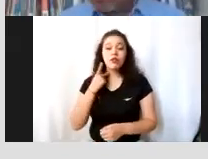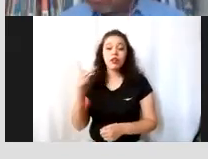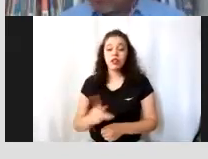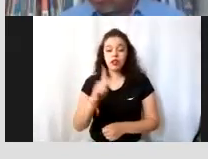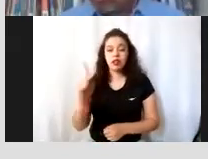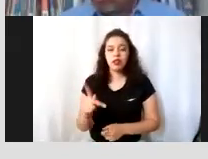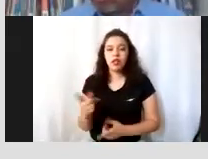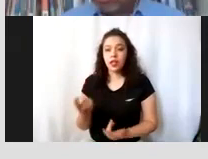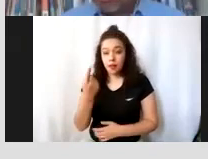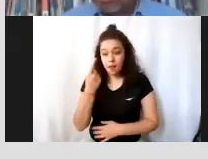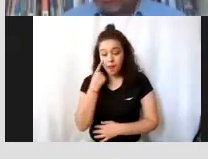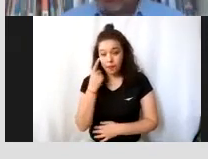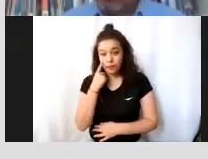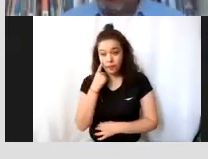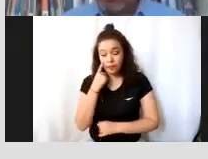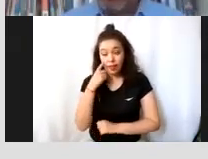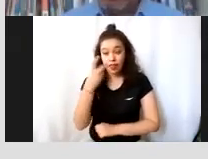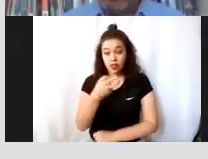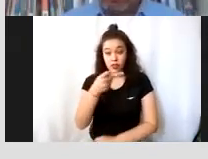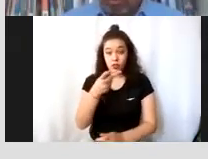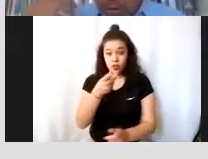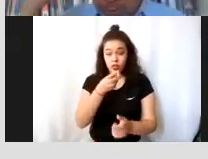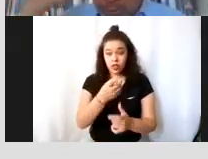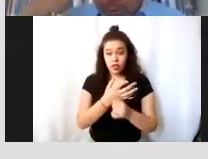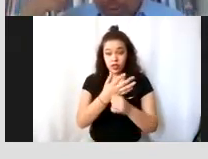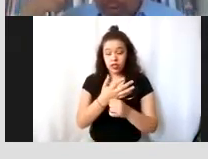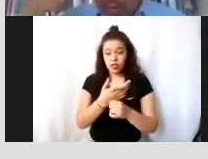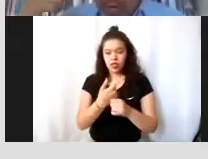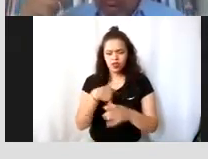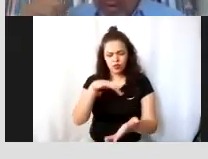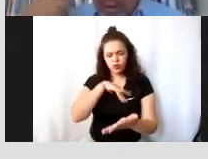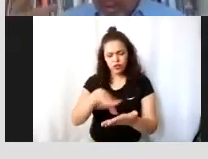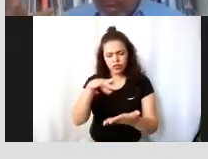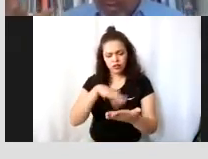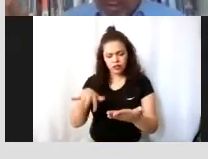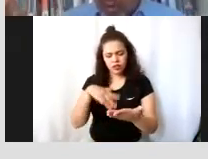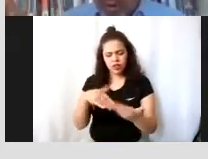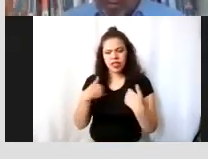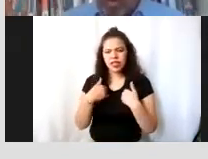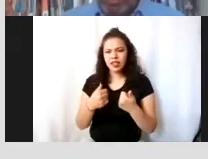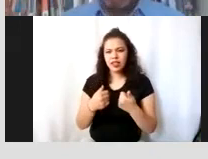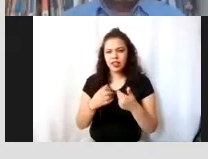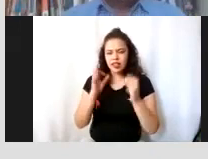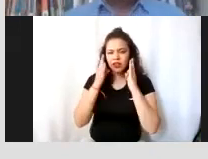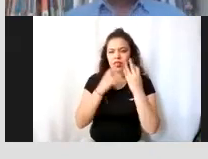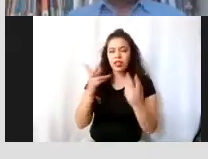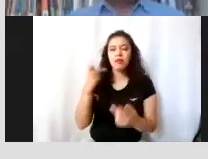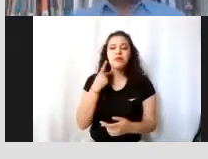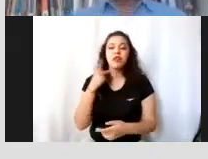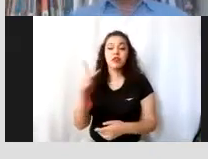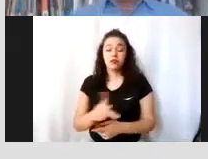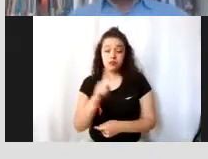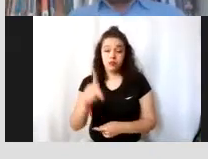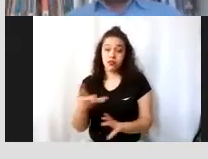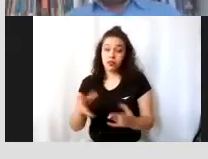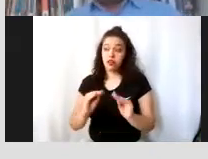y fíjate que justo eso que decías tú, lo estaba leyendo, lo estaba entendiendo desde la perspectiva de políticas públicas, porque